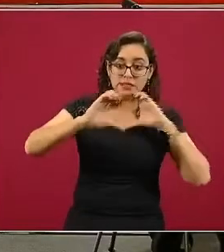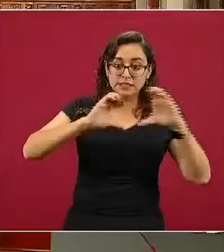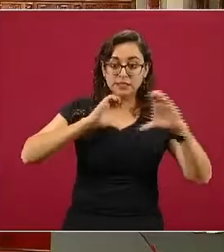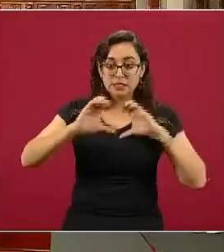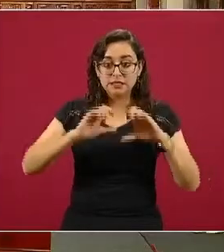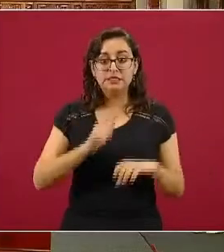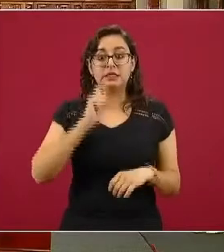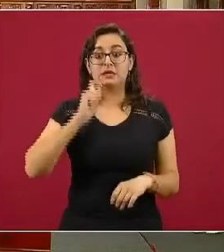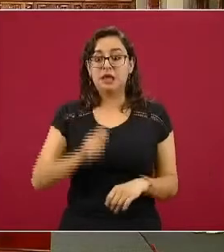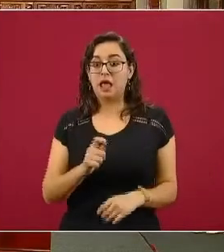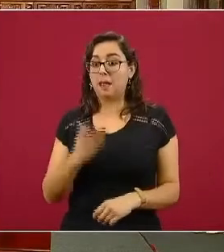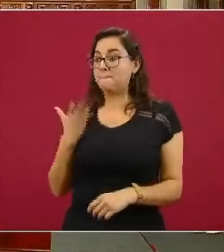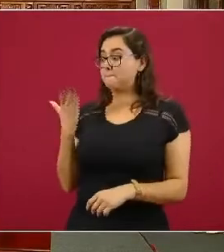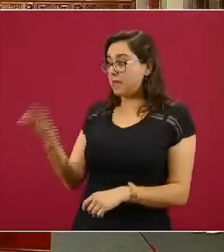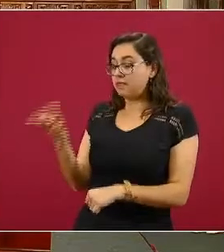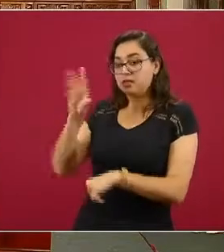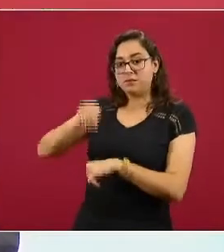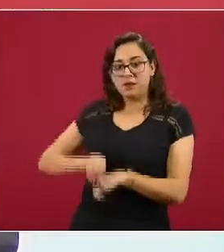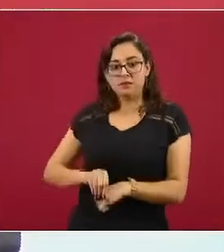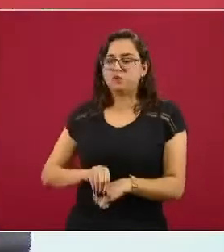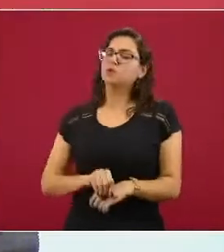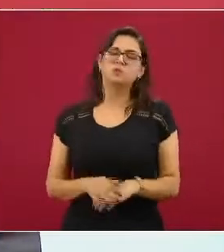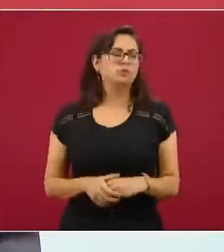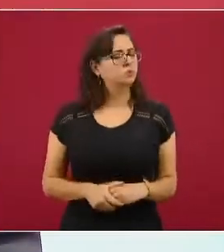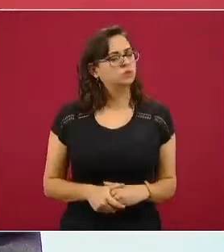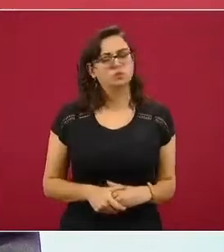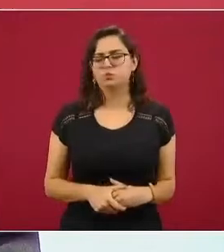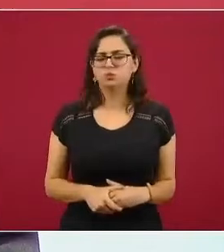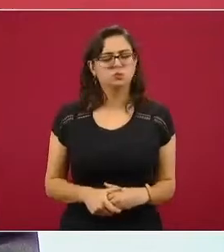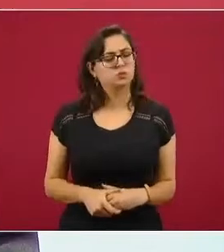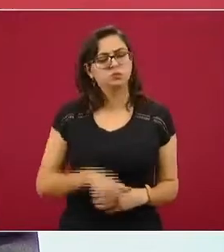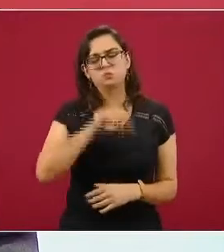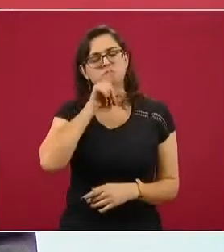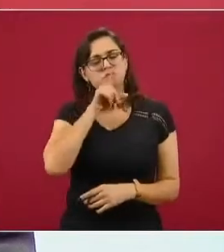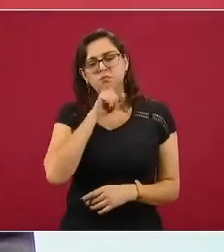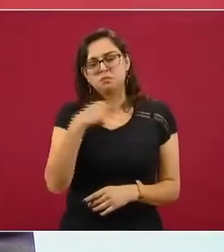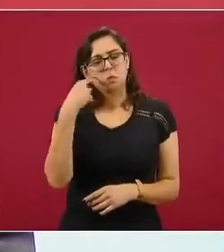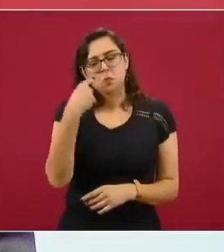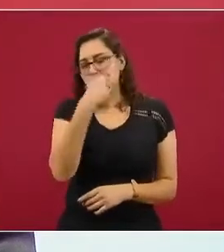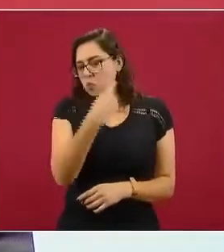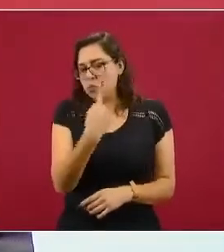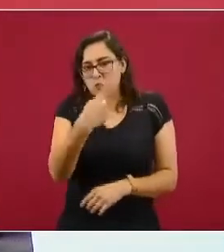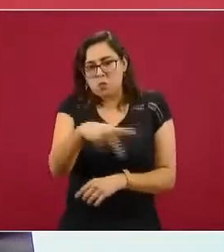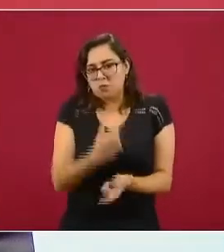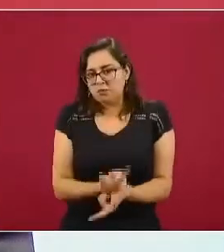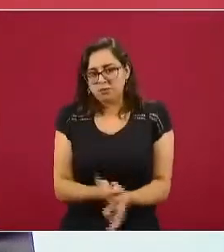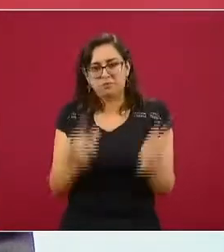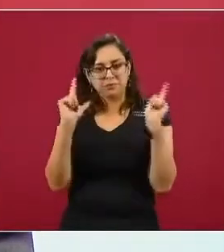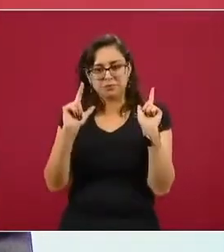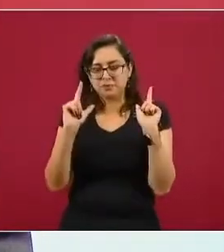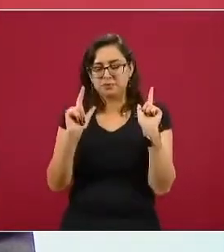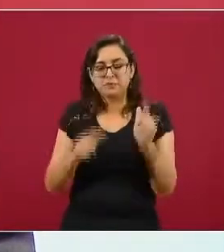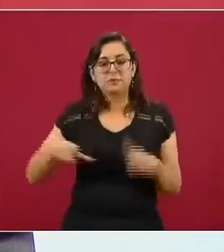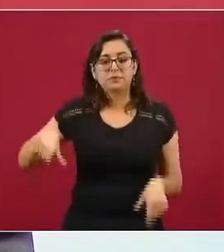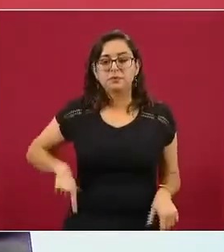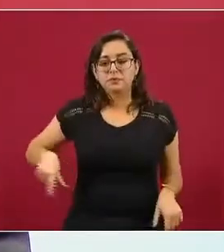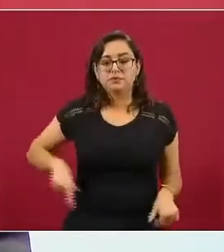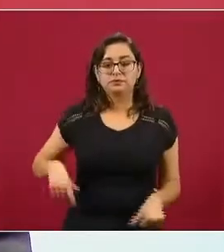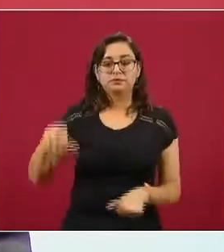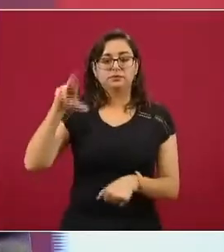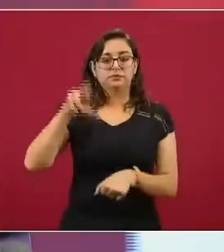nos tengan que pedir permiso para establecer las distintas intervenciones. Los